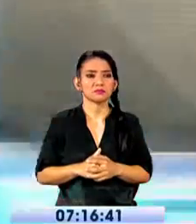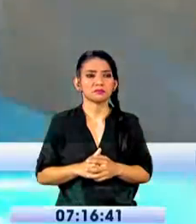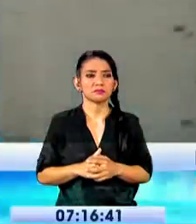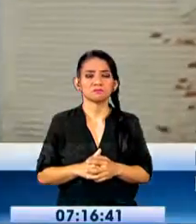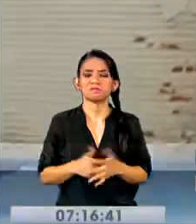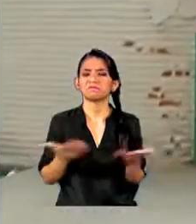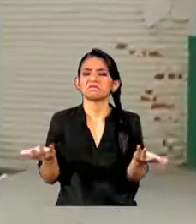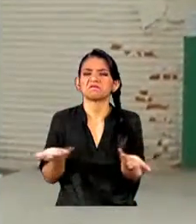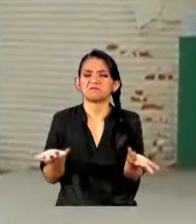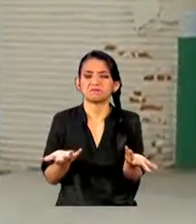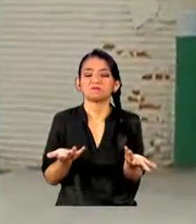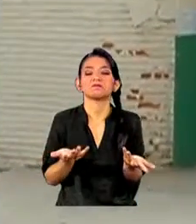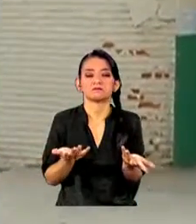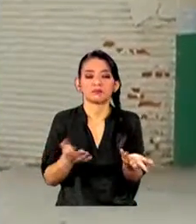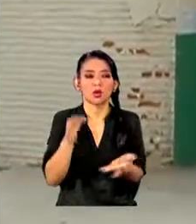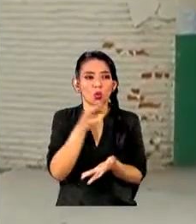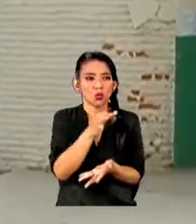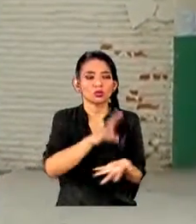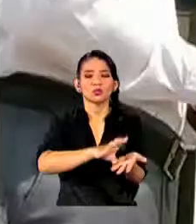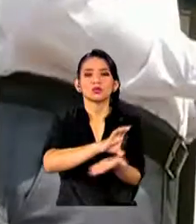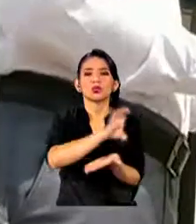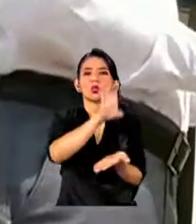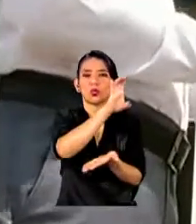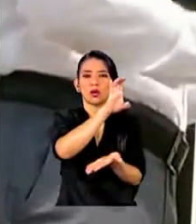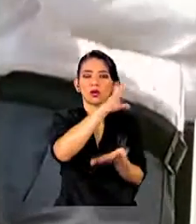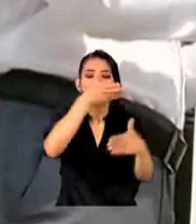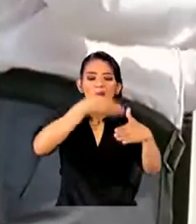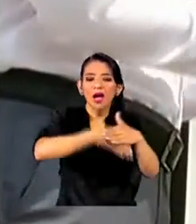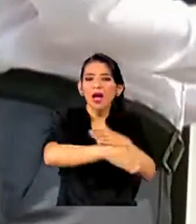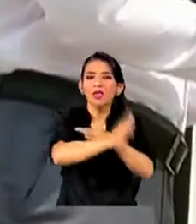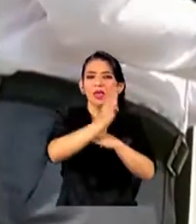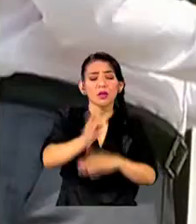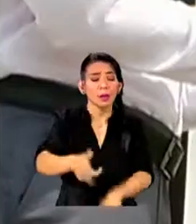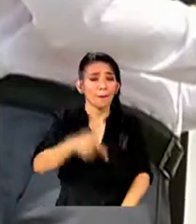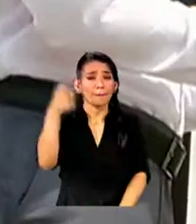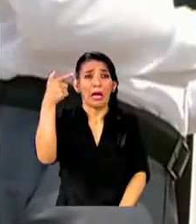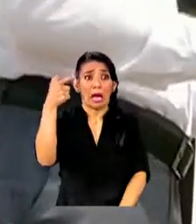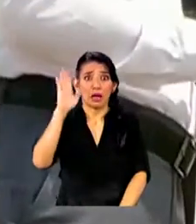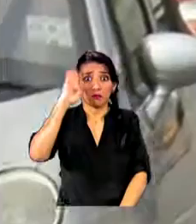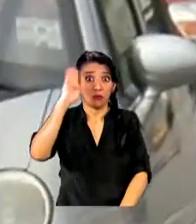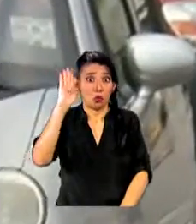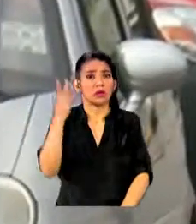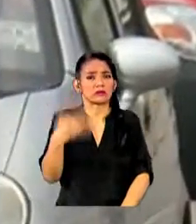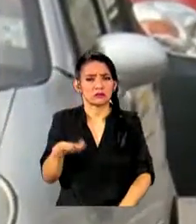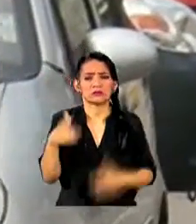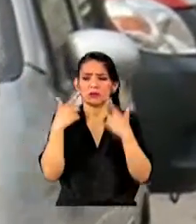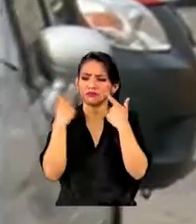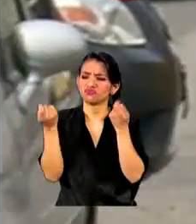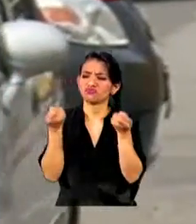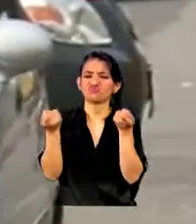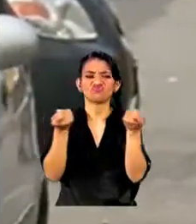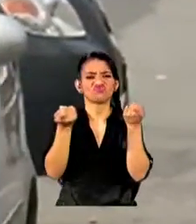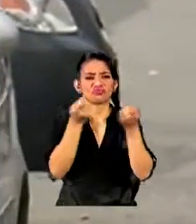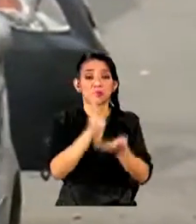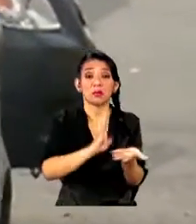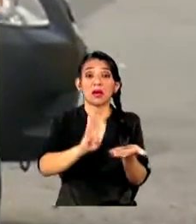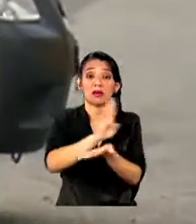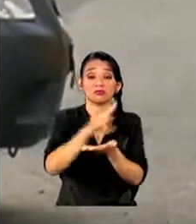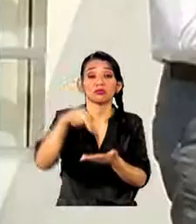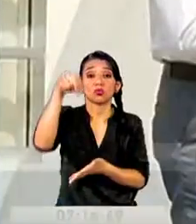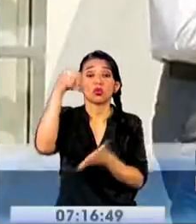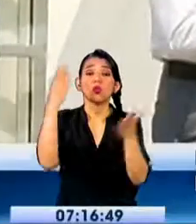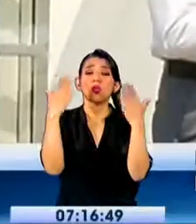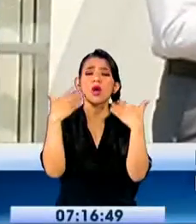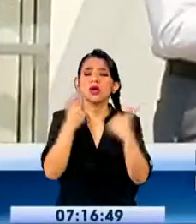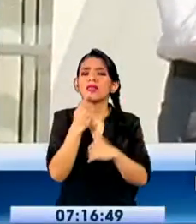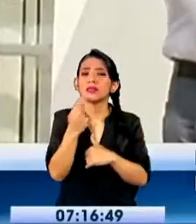produjo supuestamente en el interior de este centro educativo y según versiones de la policía, que patrulla en la cooperativa Juan Montalvo, al norte de Guayaquil.